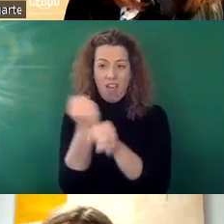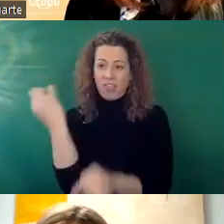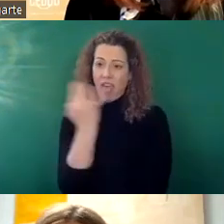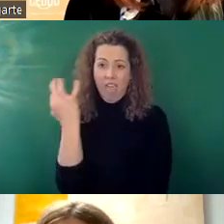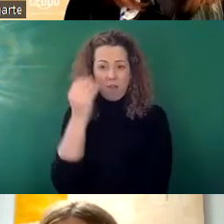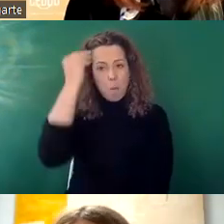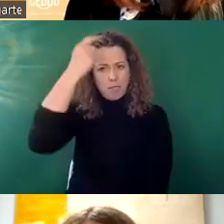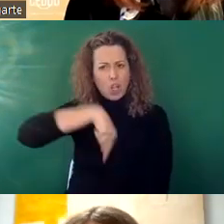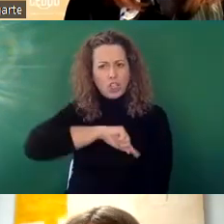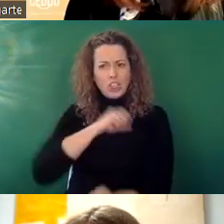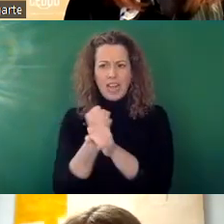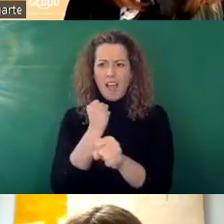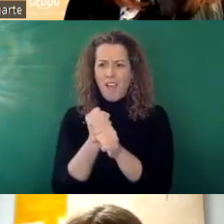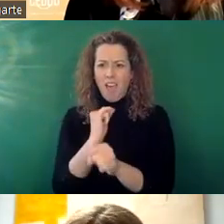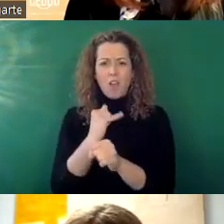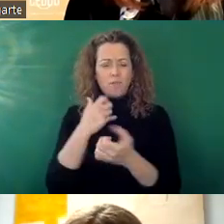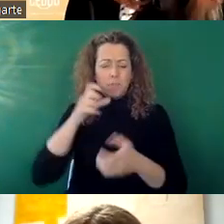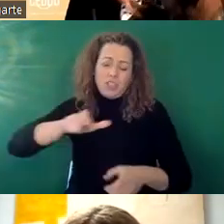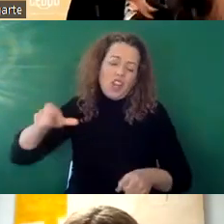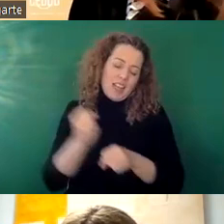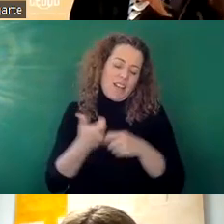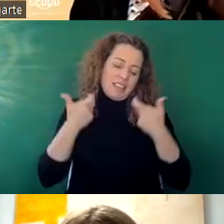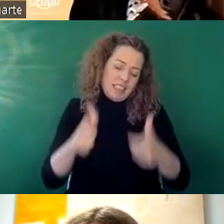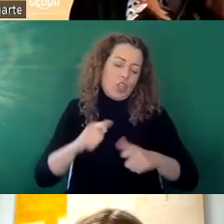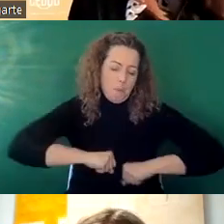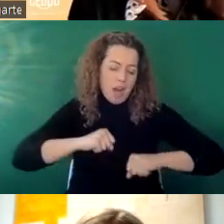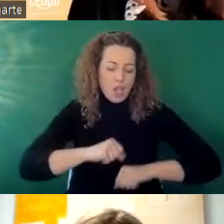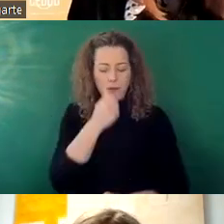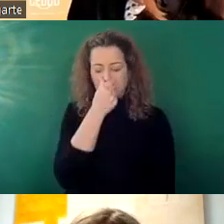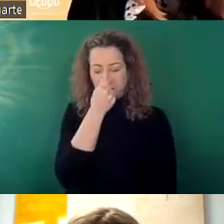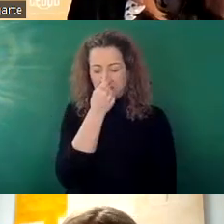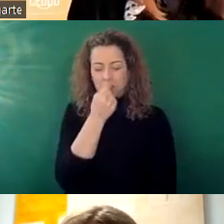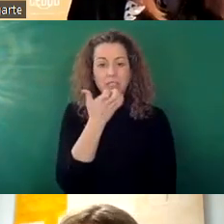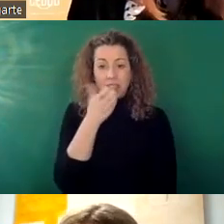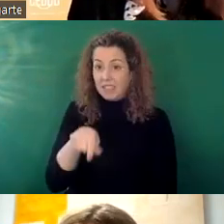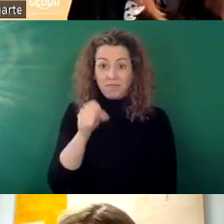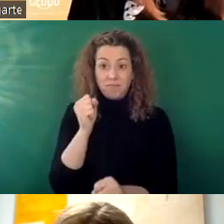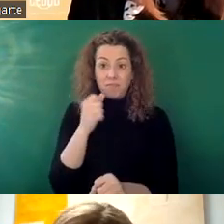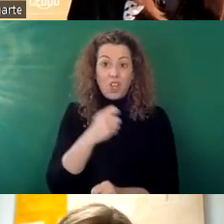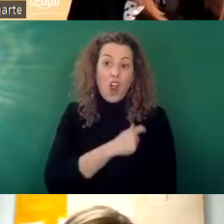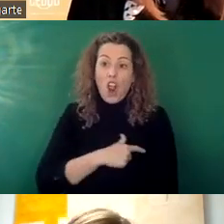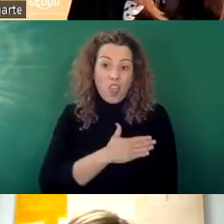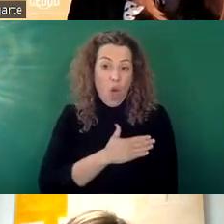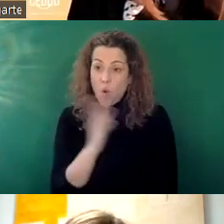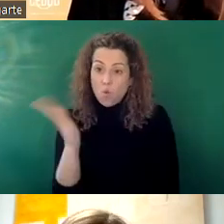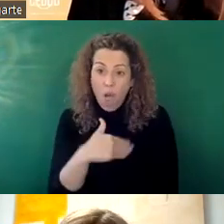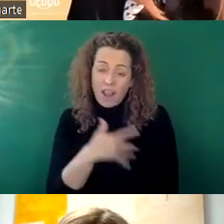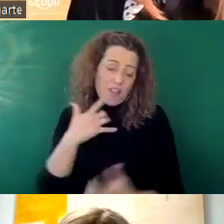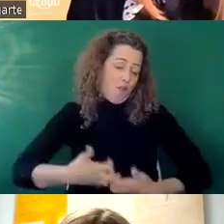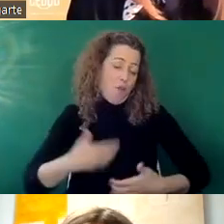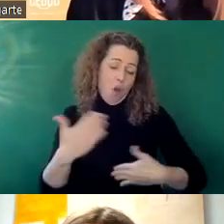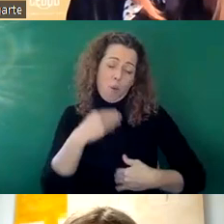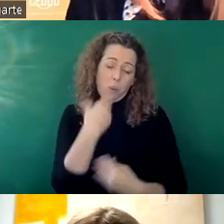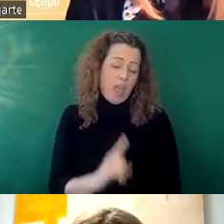estamos trabajando todos los que trabajamos en el sector de mayores. Porque si esto no lo trabajas con corazón, no funciona. Y